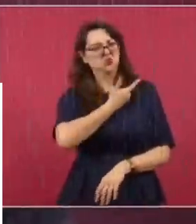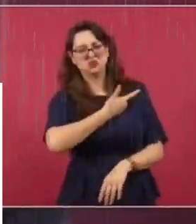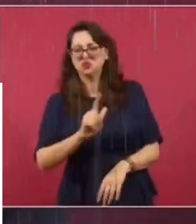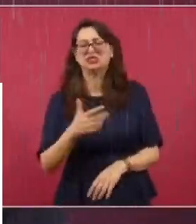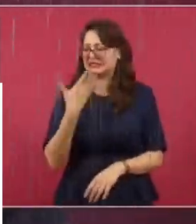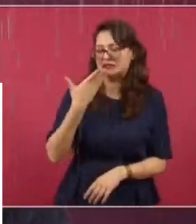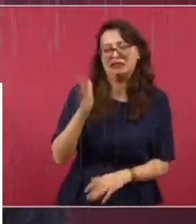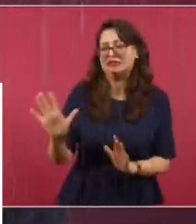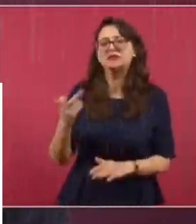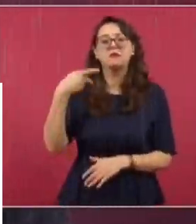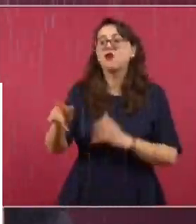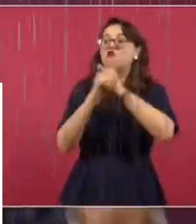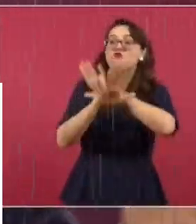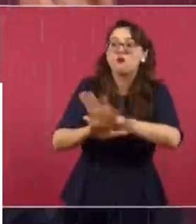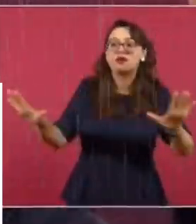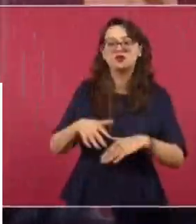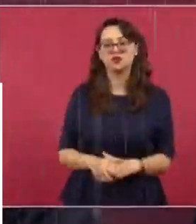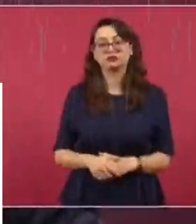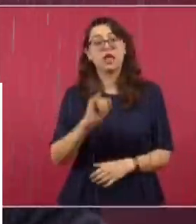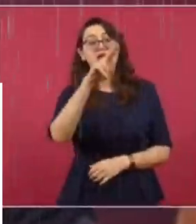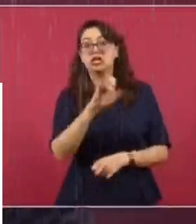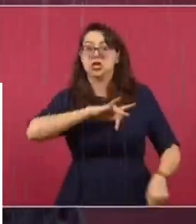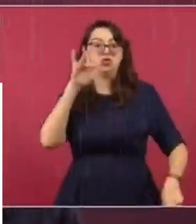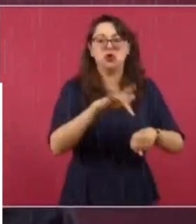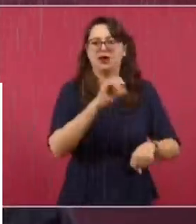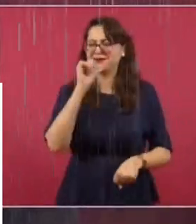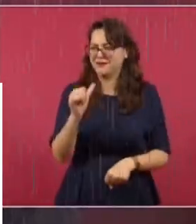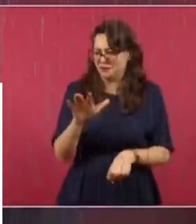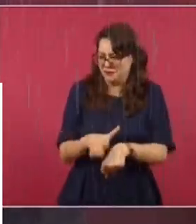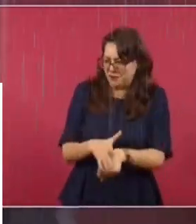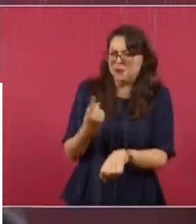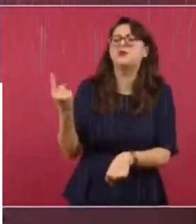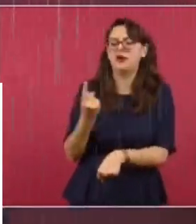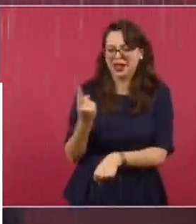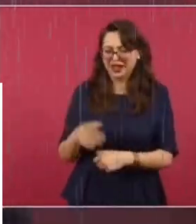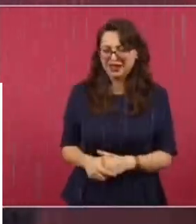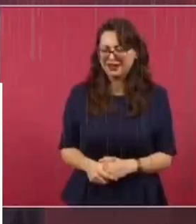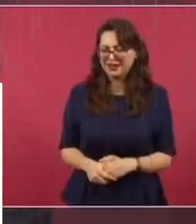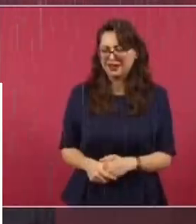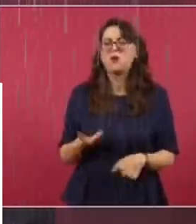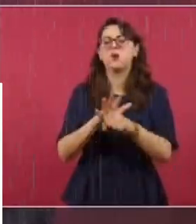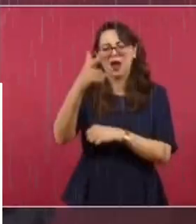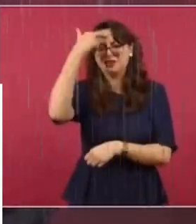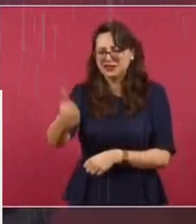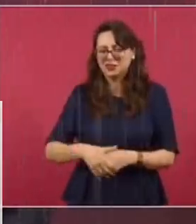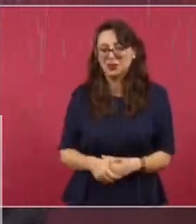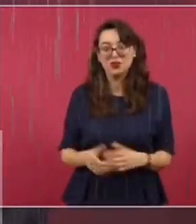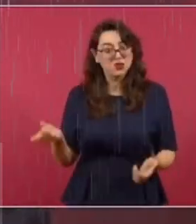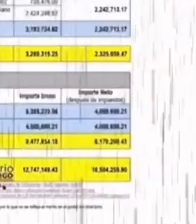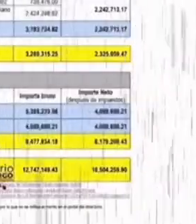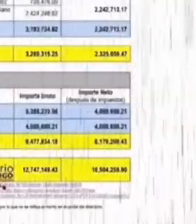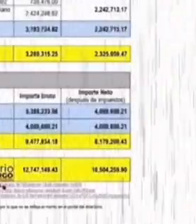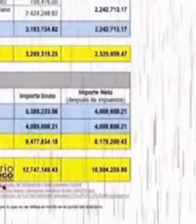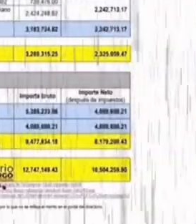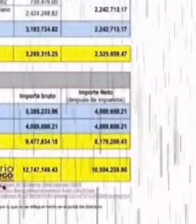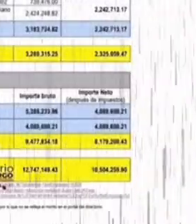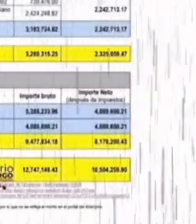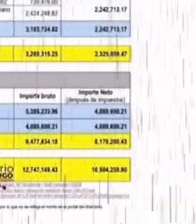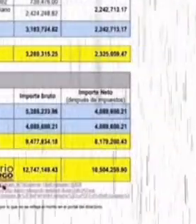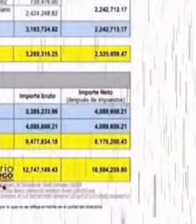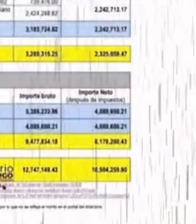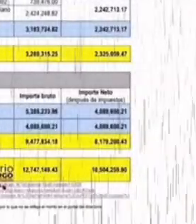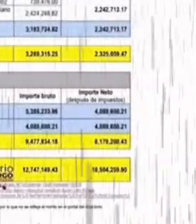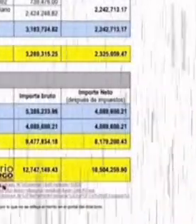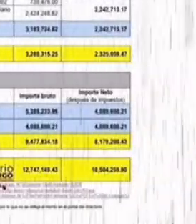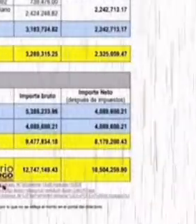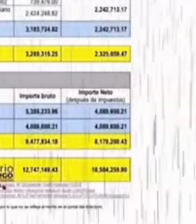informarles. Nada de que el INE no se toca. Cuando lo que no quieren que se toque es esto. Esto es lo